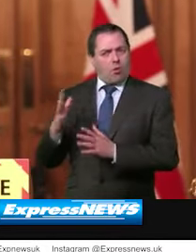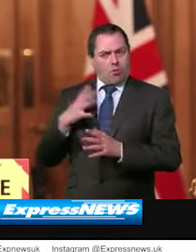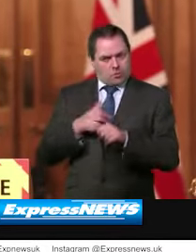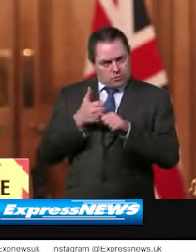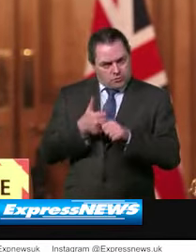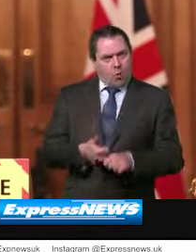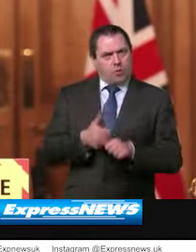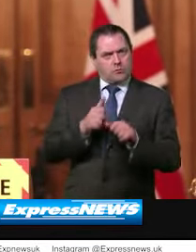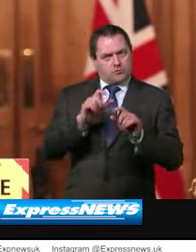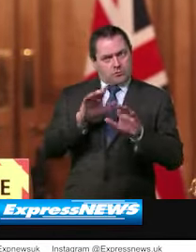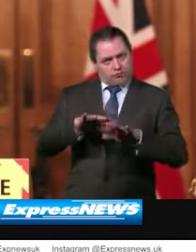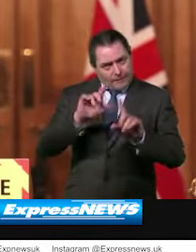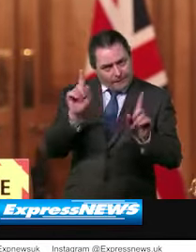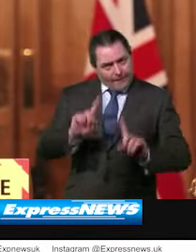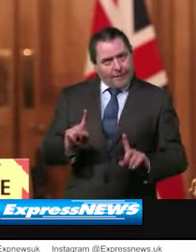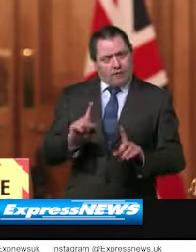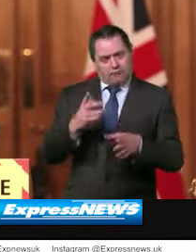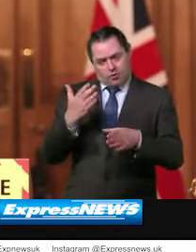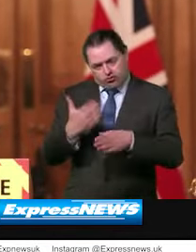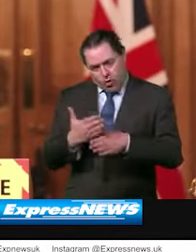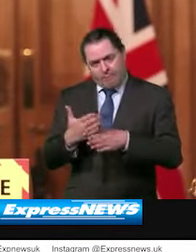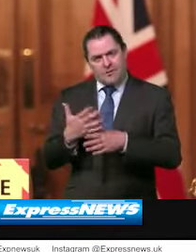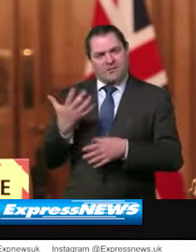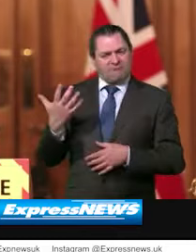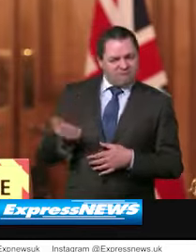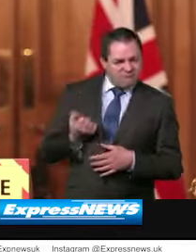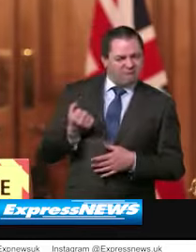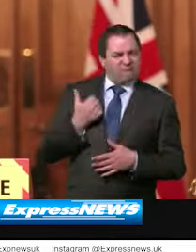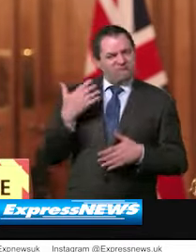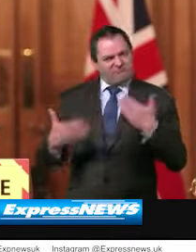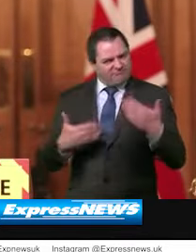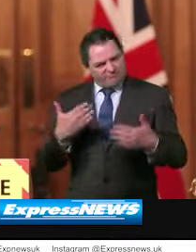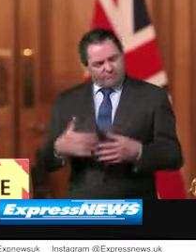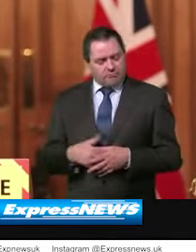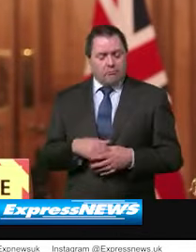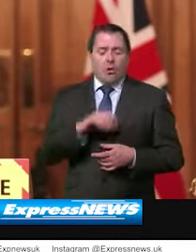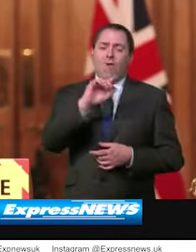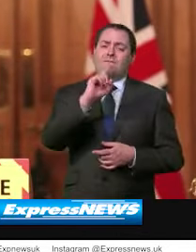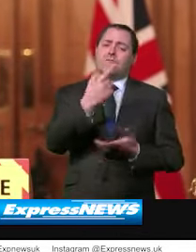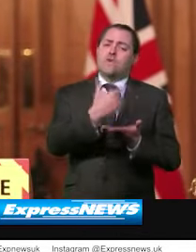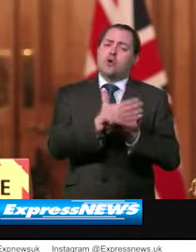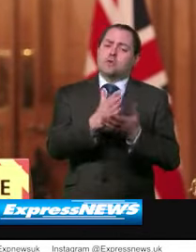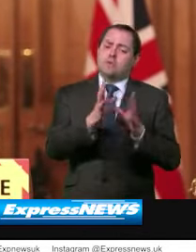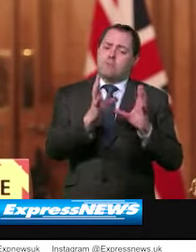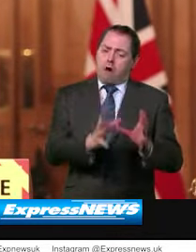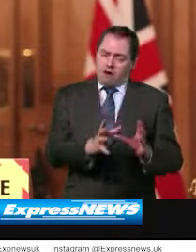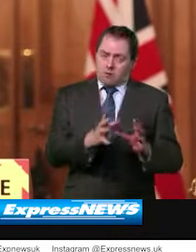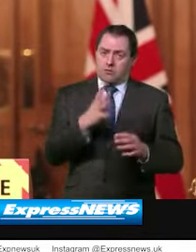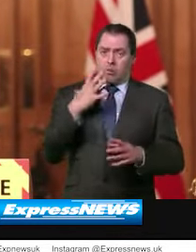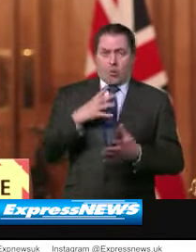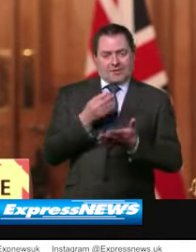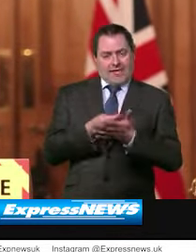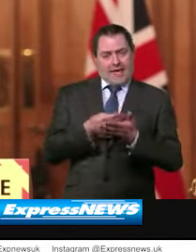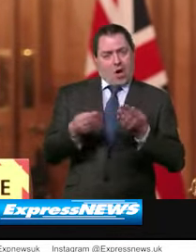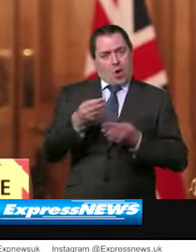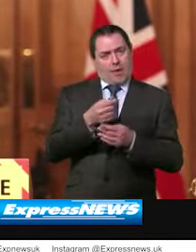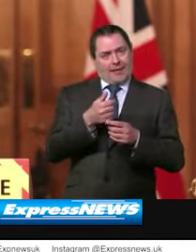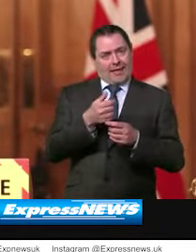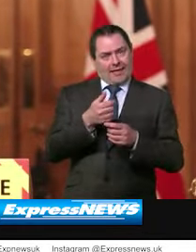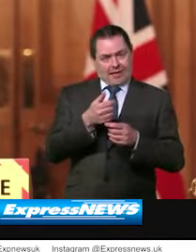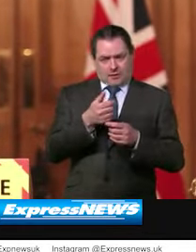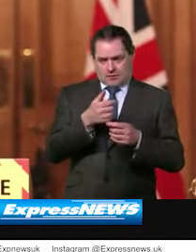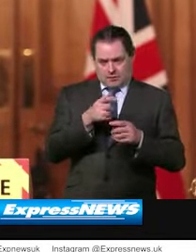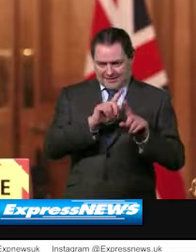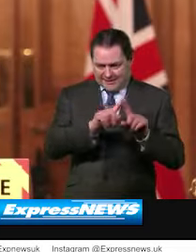la primera parte es la siguiente vamos a mantener el apoyo económico en su lugar mucho más allá del punto